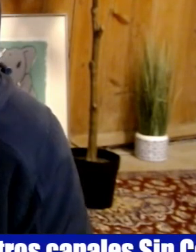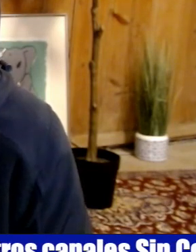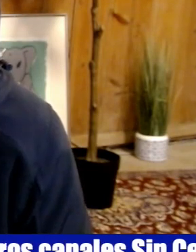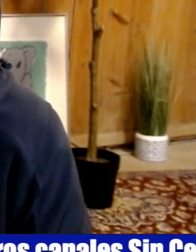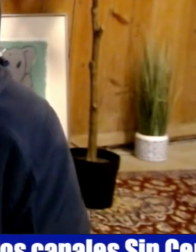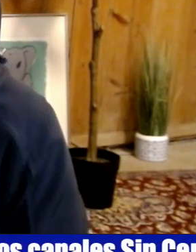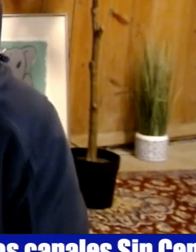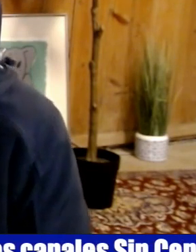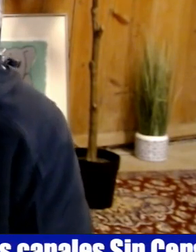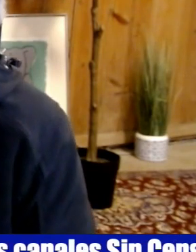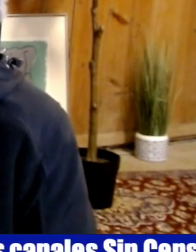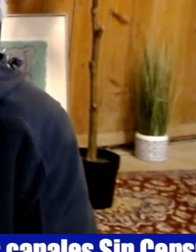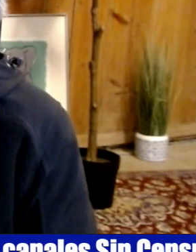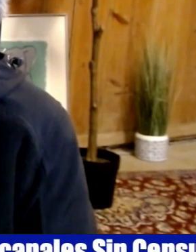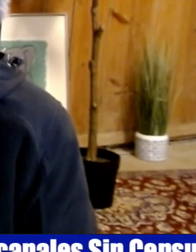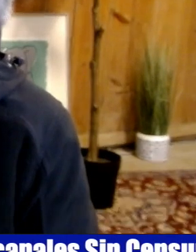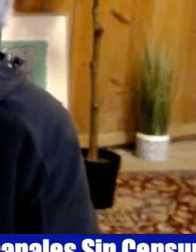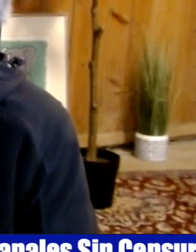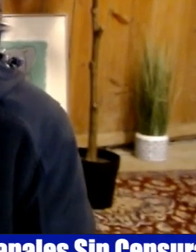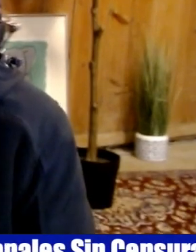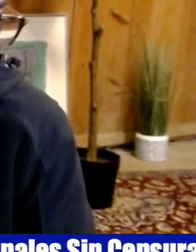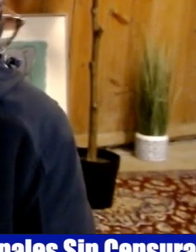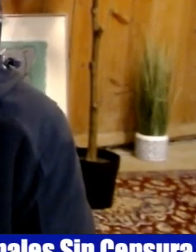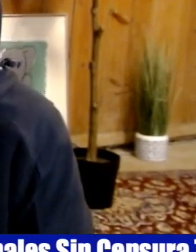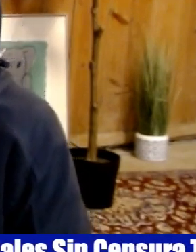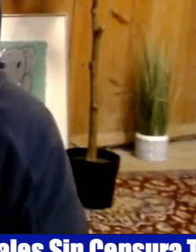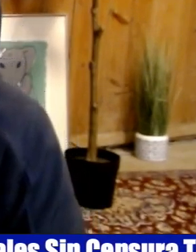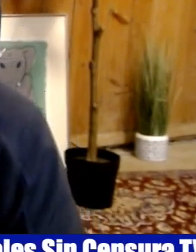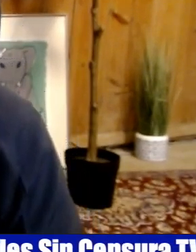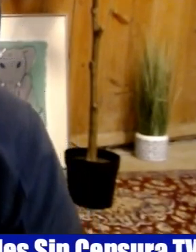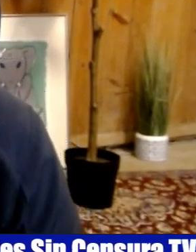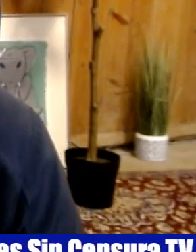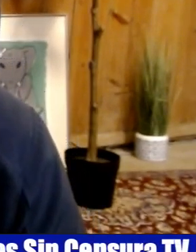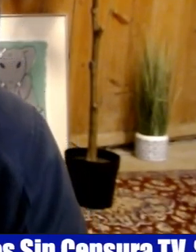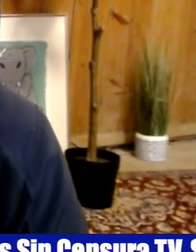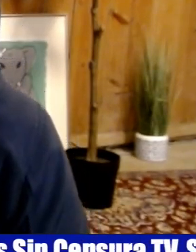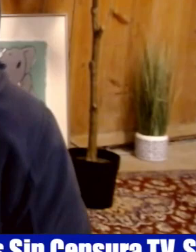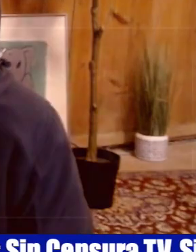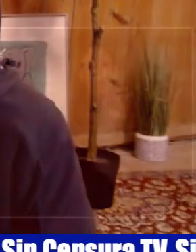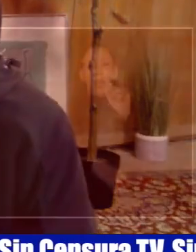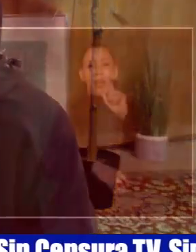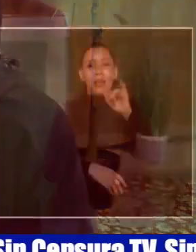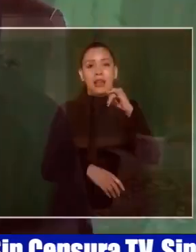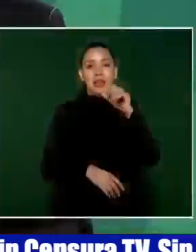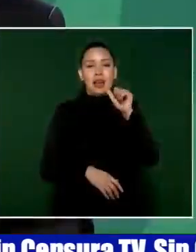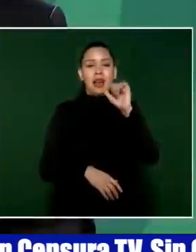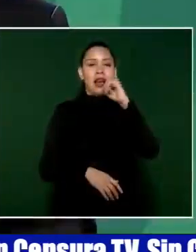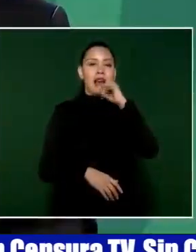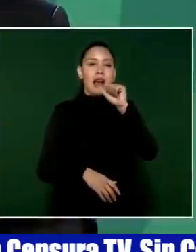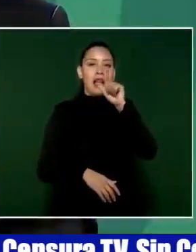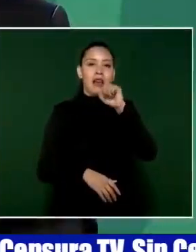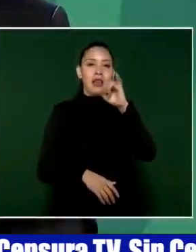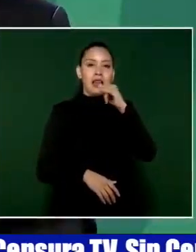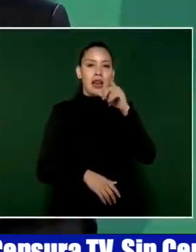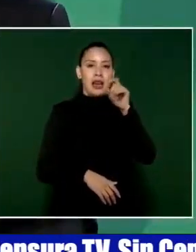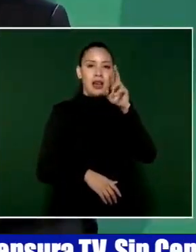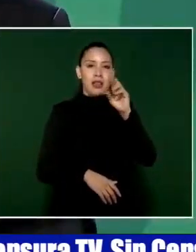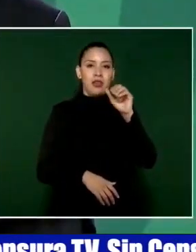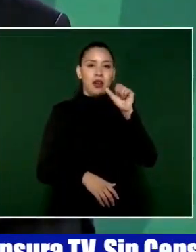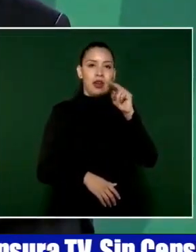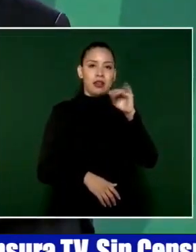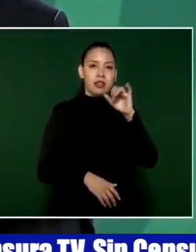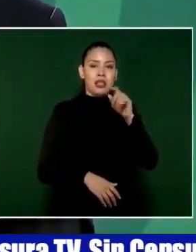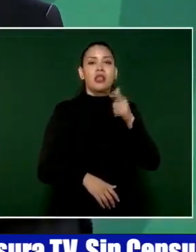seguramente Les costó una la noto toto tota por la cantidad de estrategias que se aventaron asesores y expertos que usaron pero